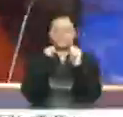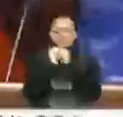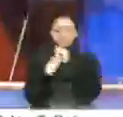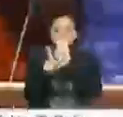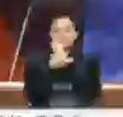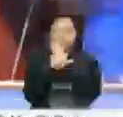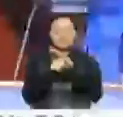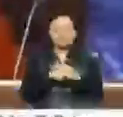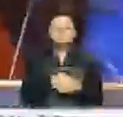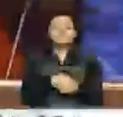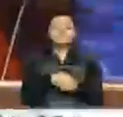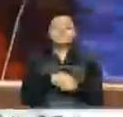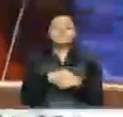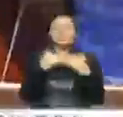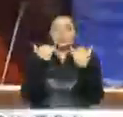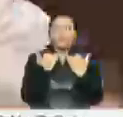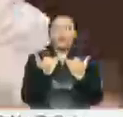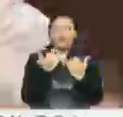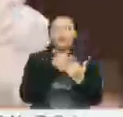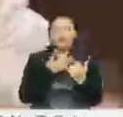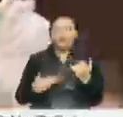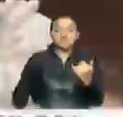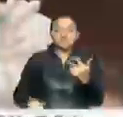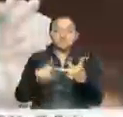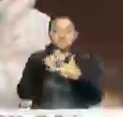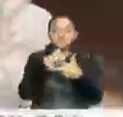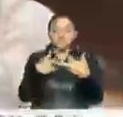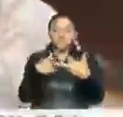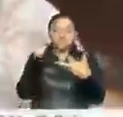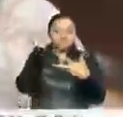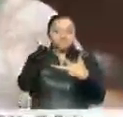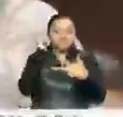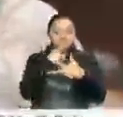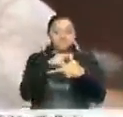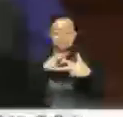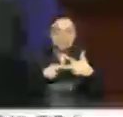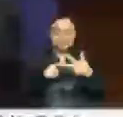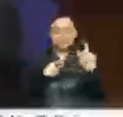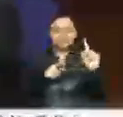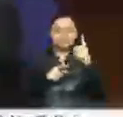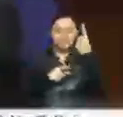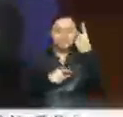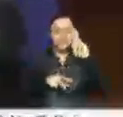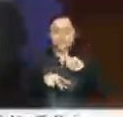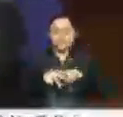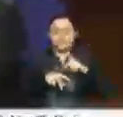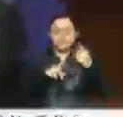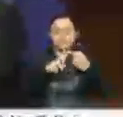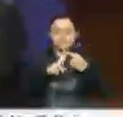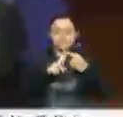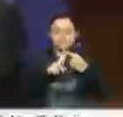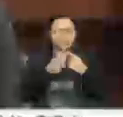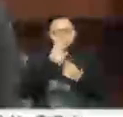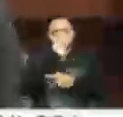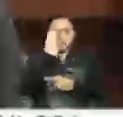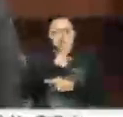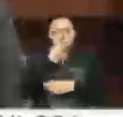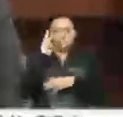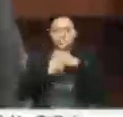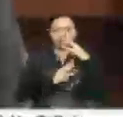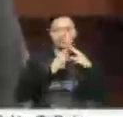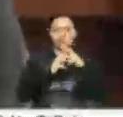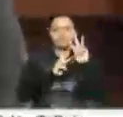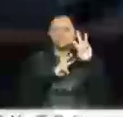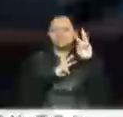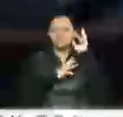asamblea. El actual periodo legislativo, comandado por tres mujeres, por primera vez en la historia de un parlamento en el mundo,